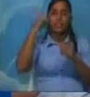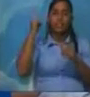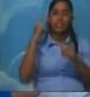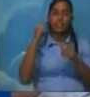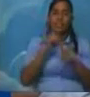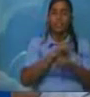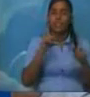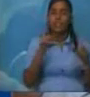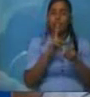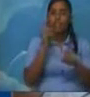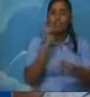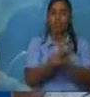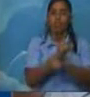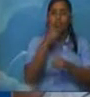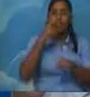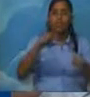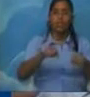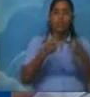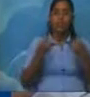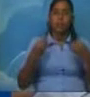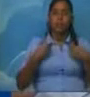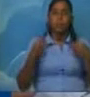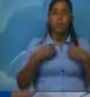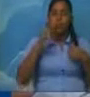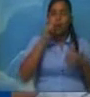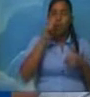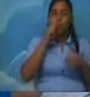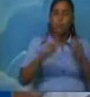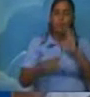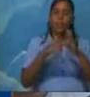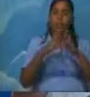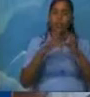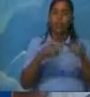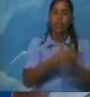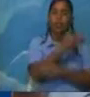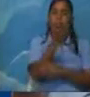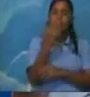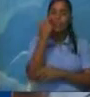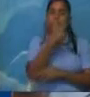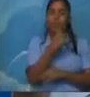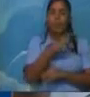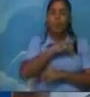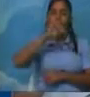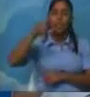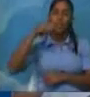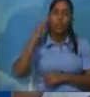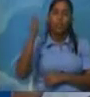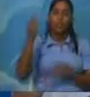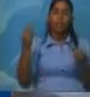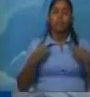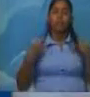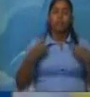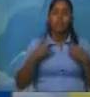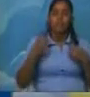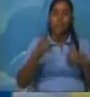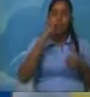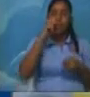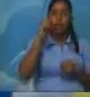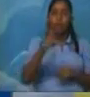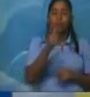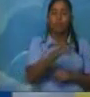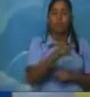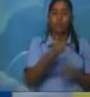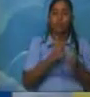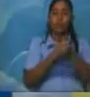que no solo de pan vivirá el hombre más de todo lo que sale de la boca de Jehová vivirá el hombre